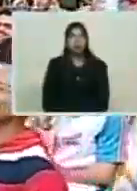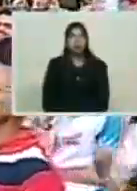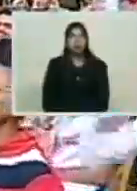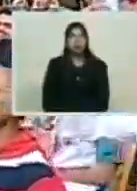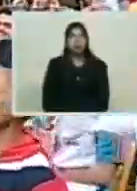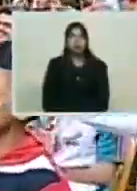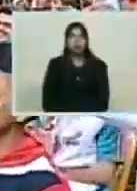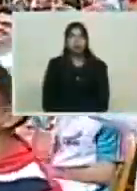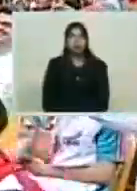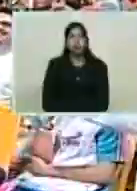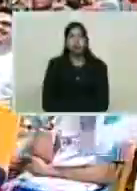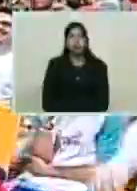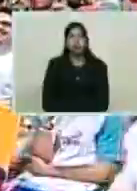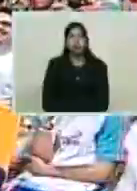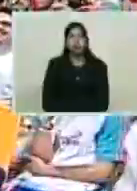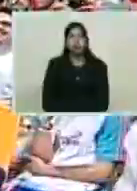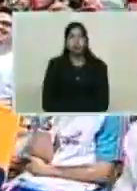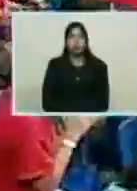Titularidad.